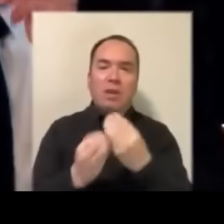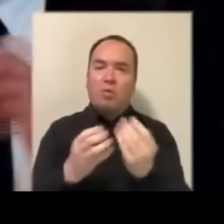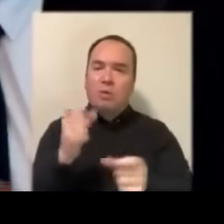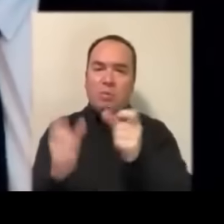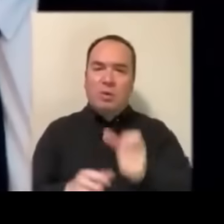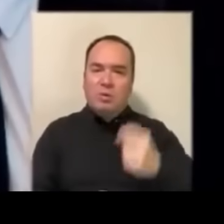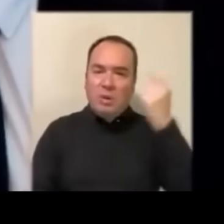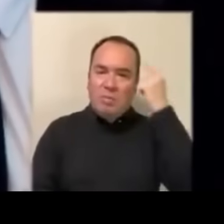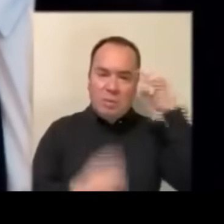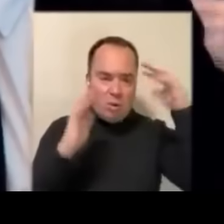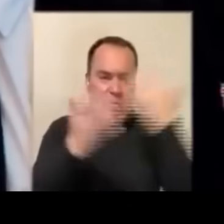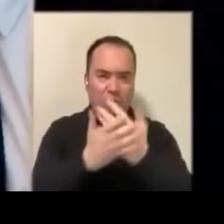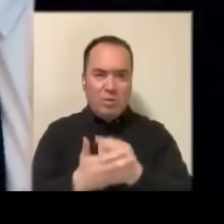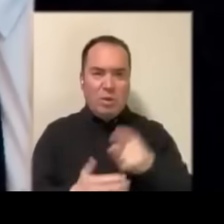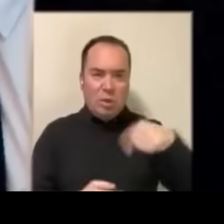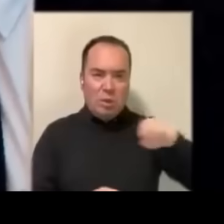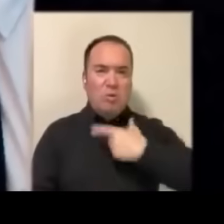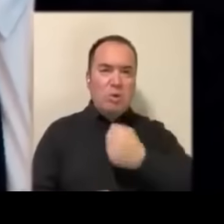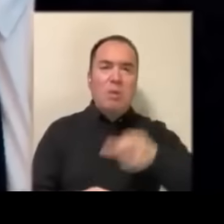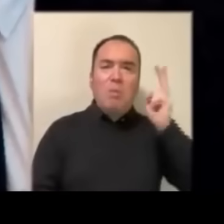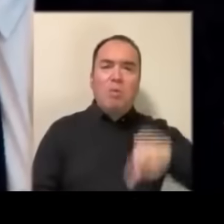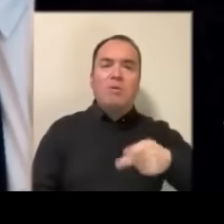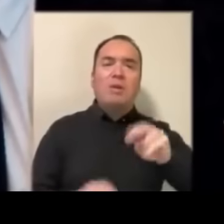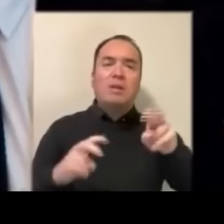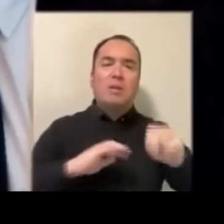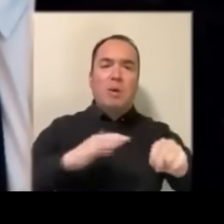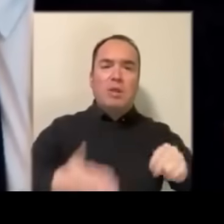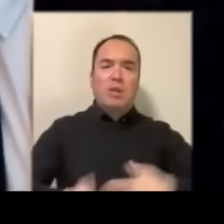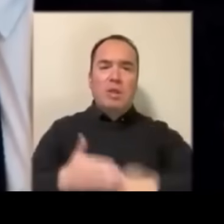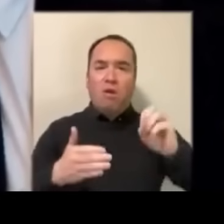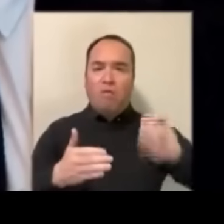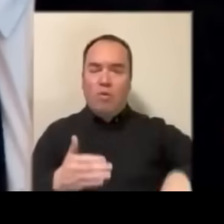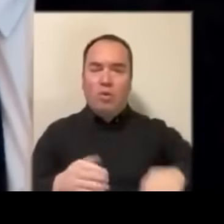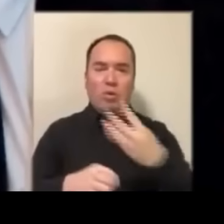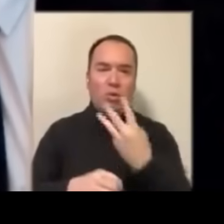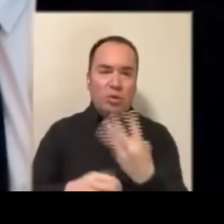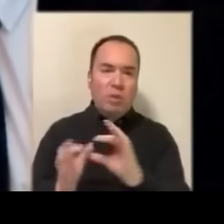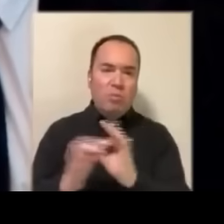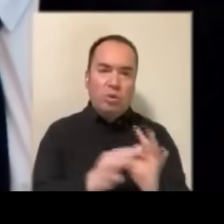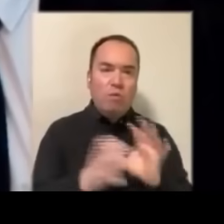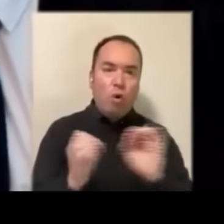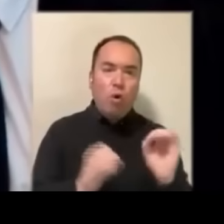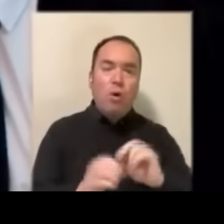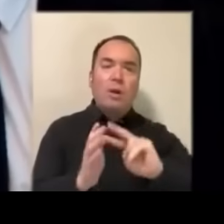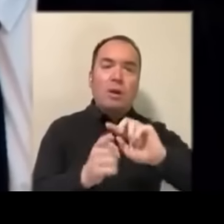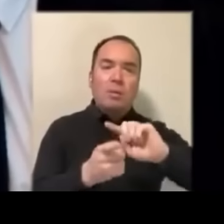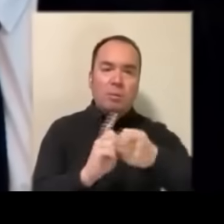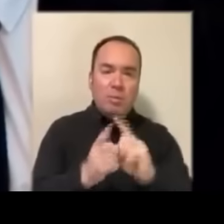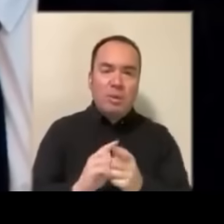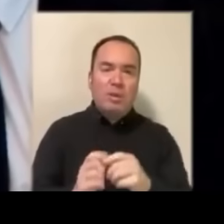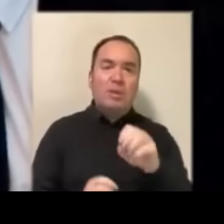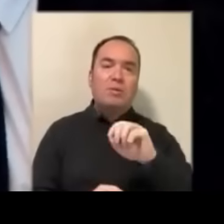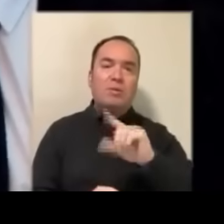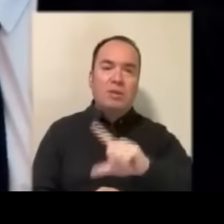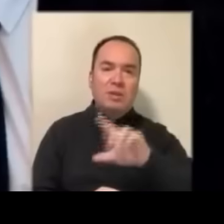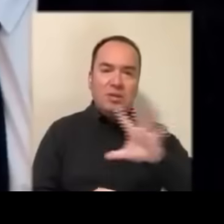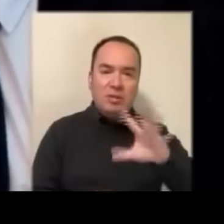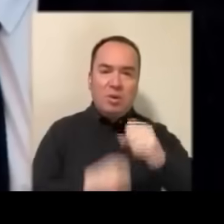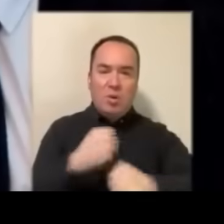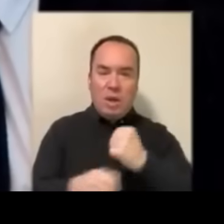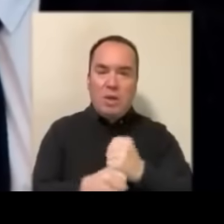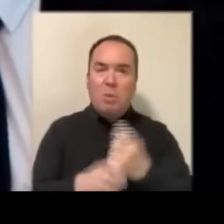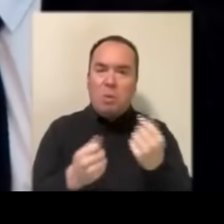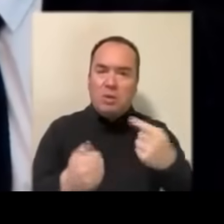a la vuelta en tres causales o la enmienda sobre los 75 años que también fueron mañosamente interpretadas como si fuera un beneficio dirigido